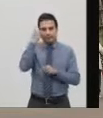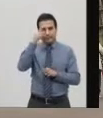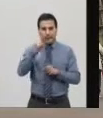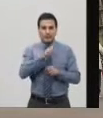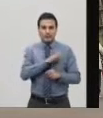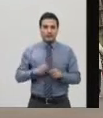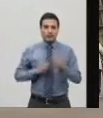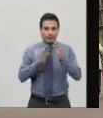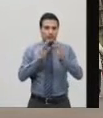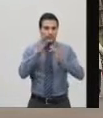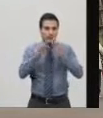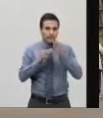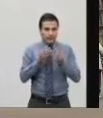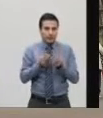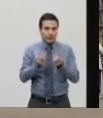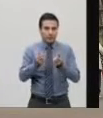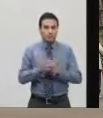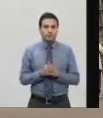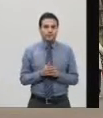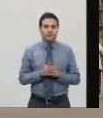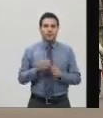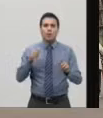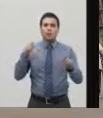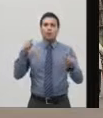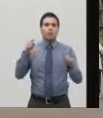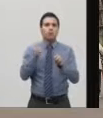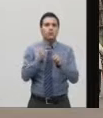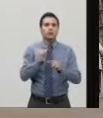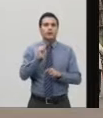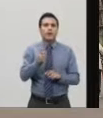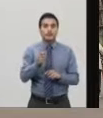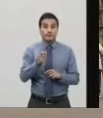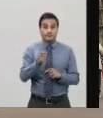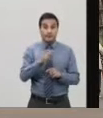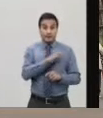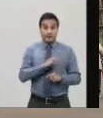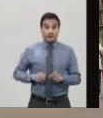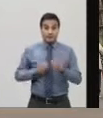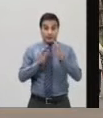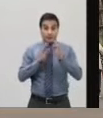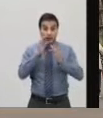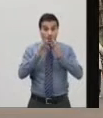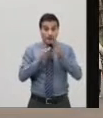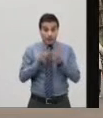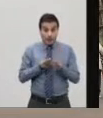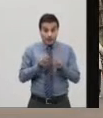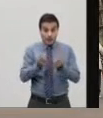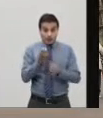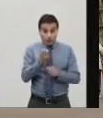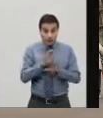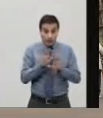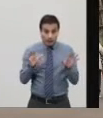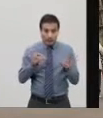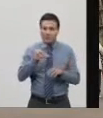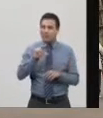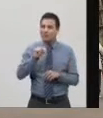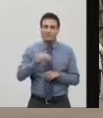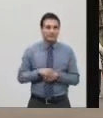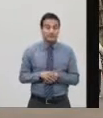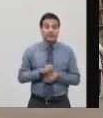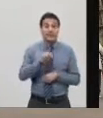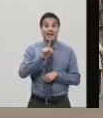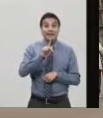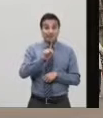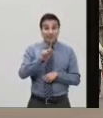campaña. El punto no solo raya en el tema de los gastos de campaña, dado que el proceder por parte del Partido